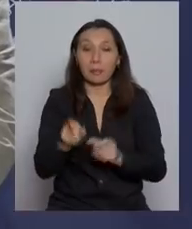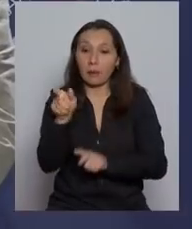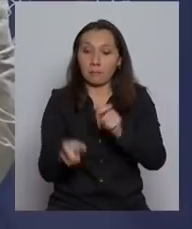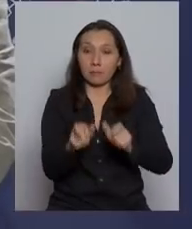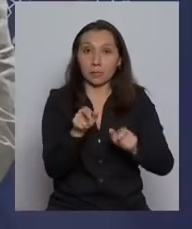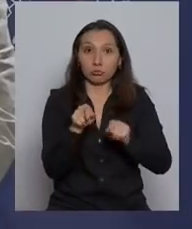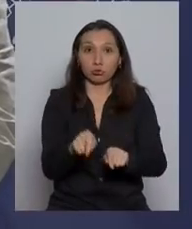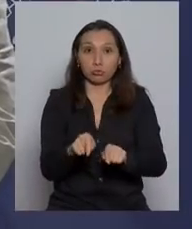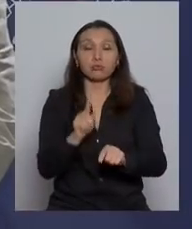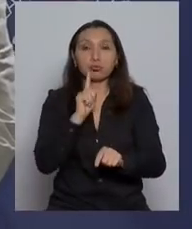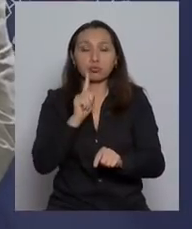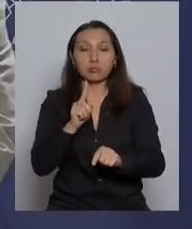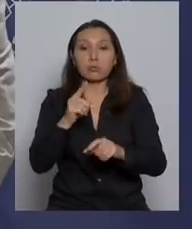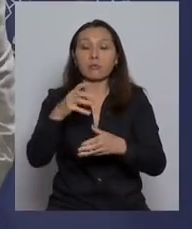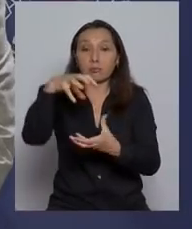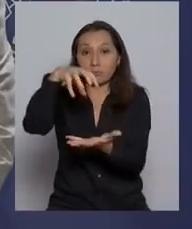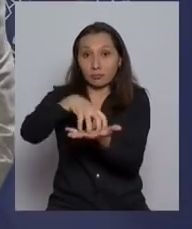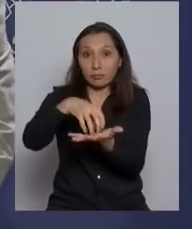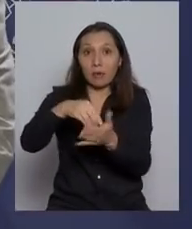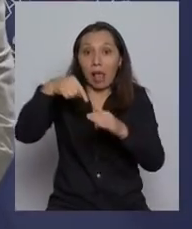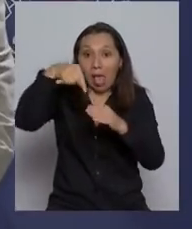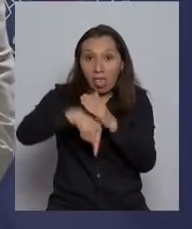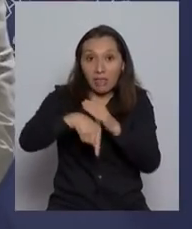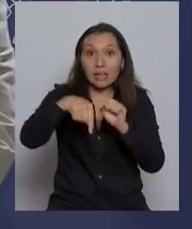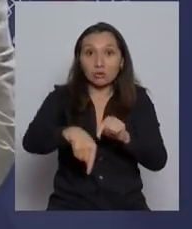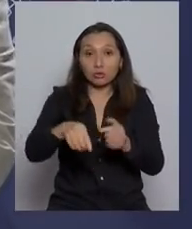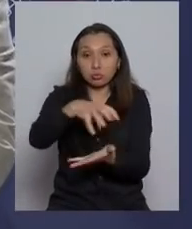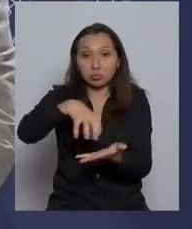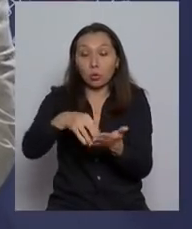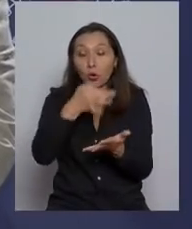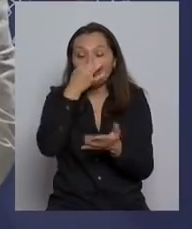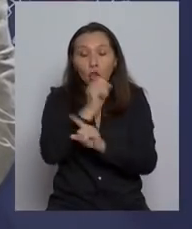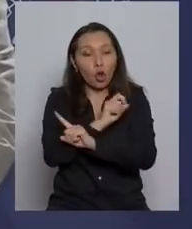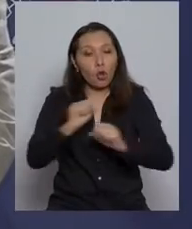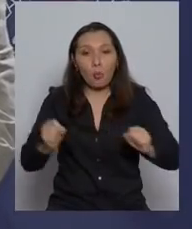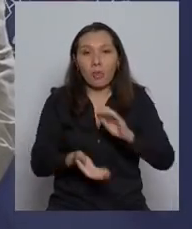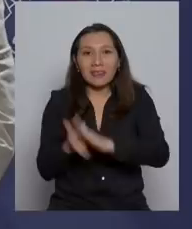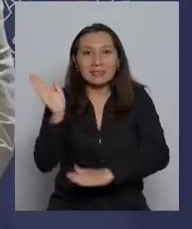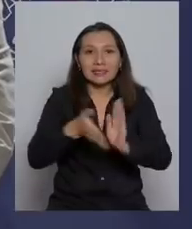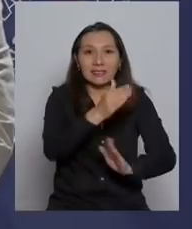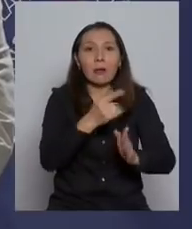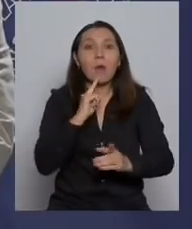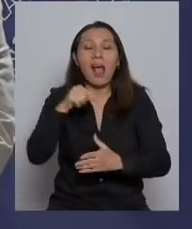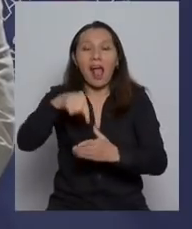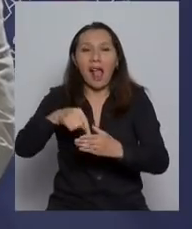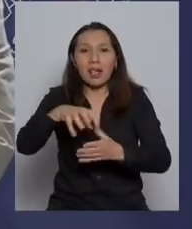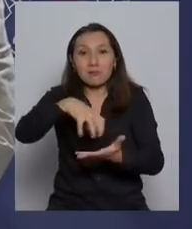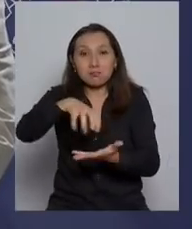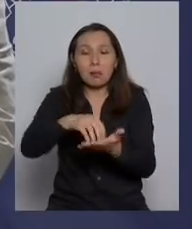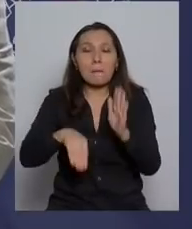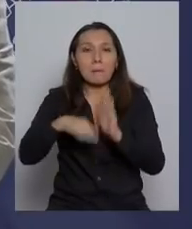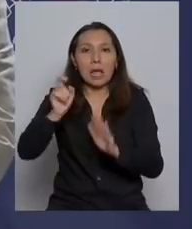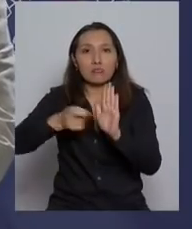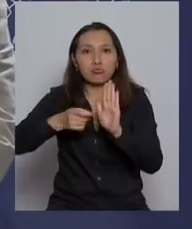las personas que están dentro de la ciudad de Osorno no salgan porque es ahí donde se encuentra la